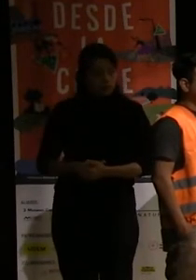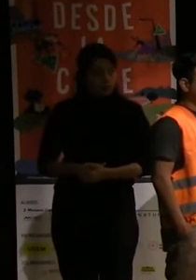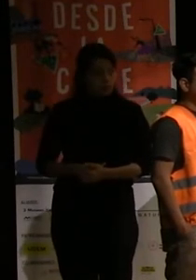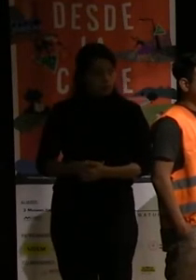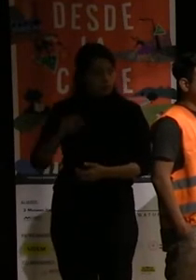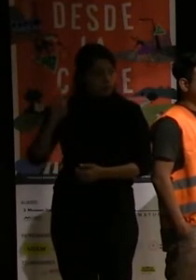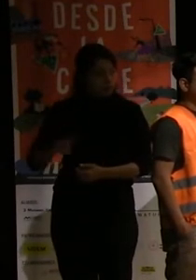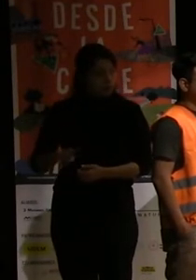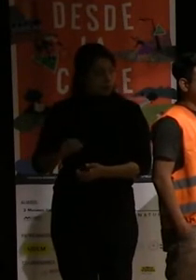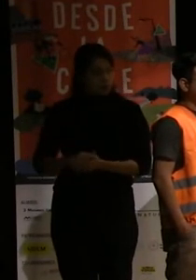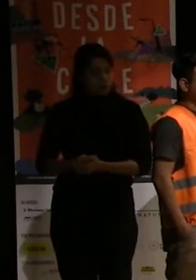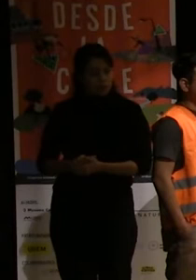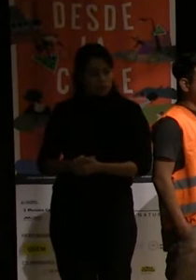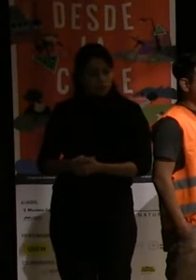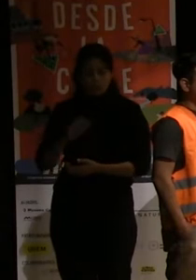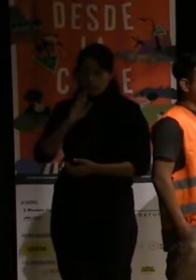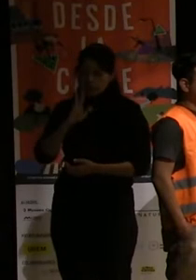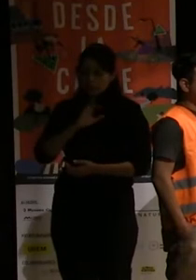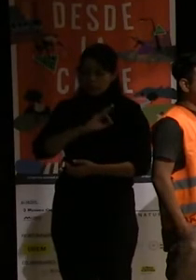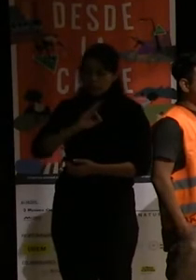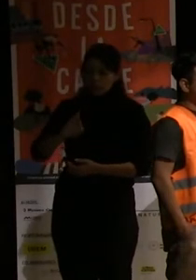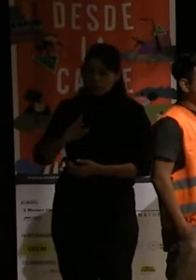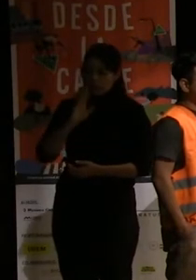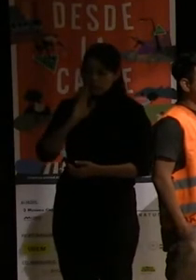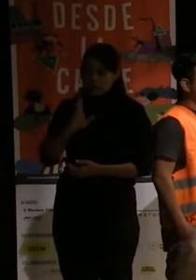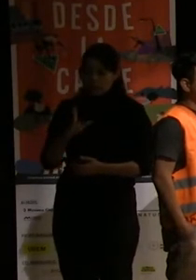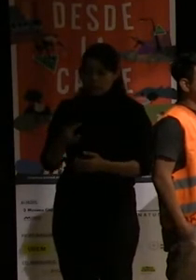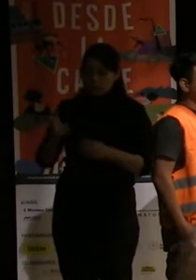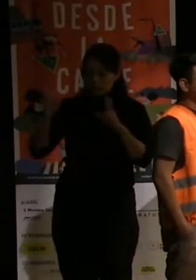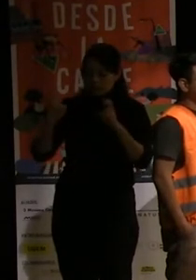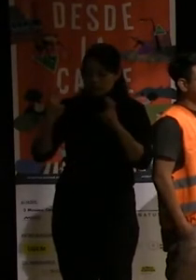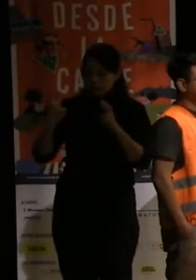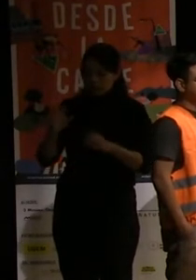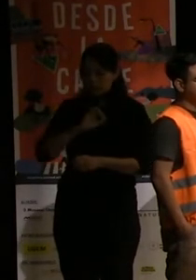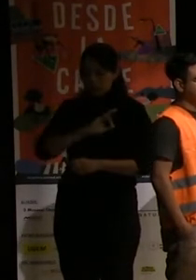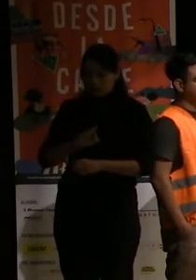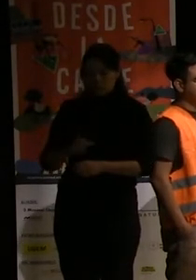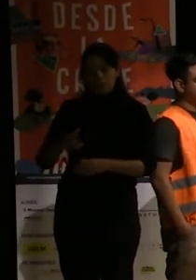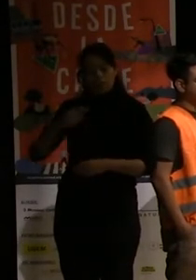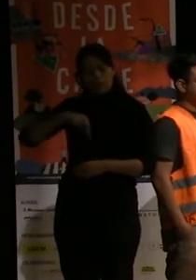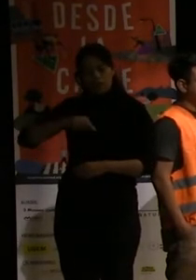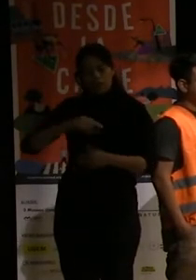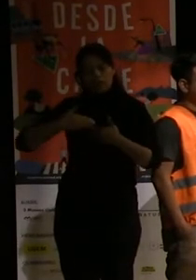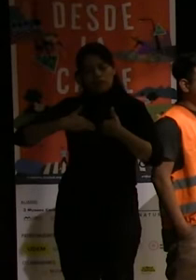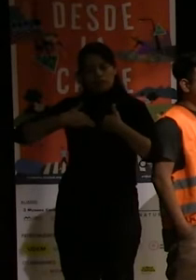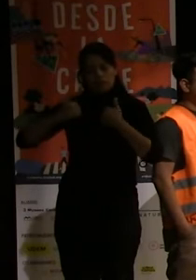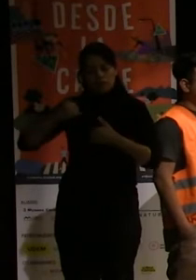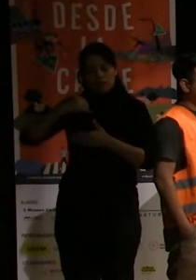realmente lo mejor posible el mejor contenido posible para que nos generar reflexiones profundas